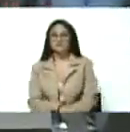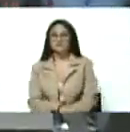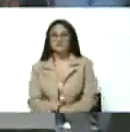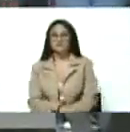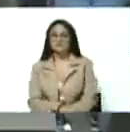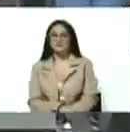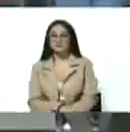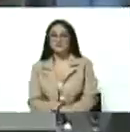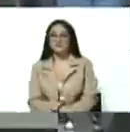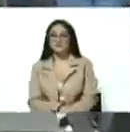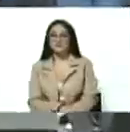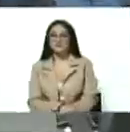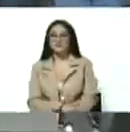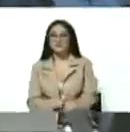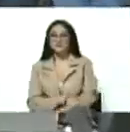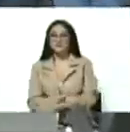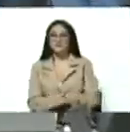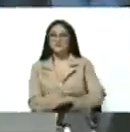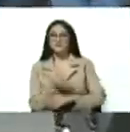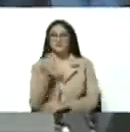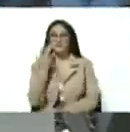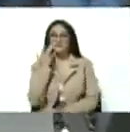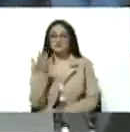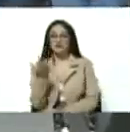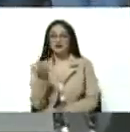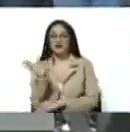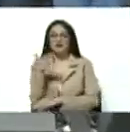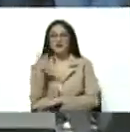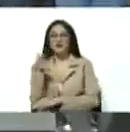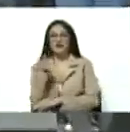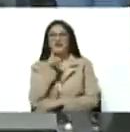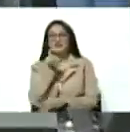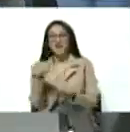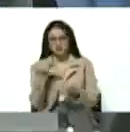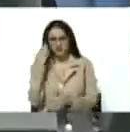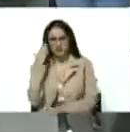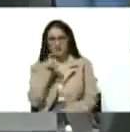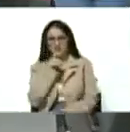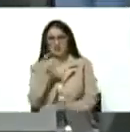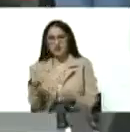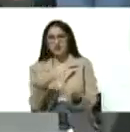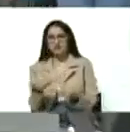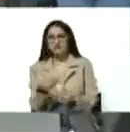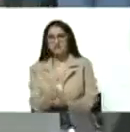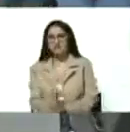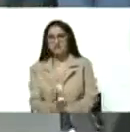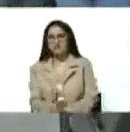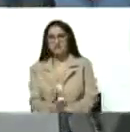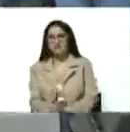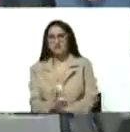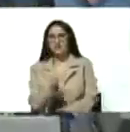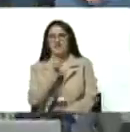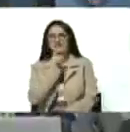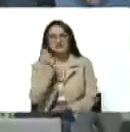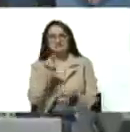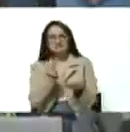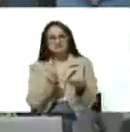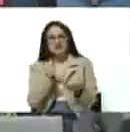Chete para allá. Miren, esto que está aquí, ¿ves? Esta bandera, ¿saben quién la hizo? ¿Saben quién diseñó esta